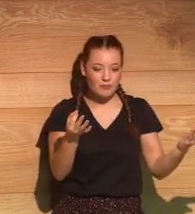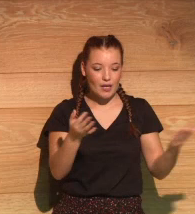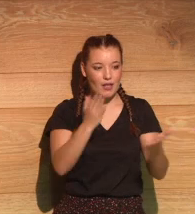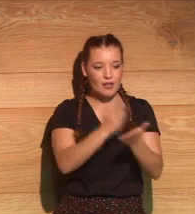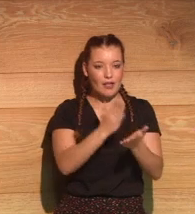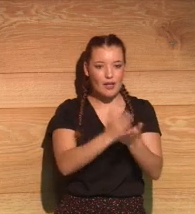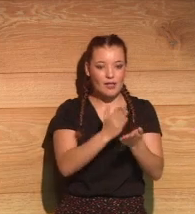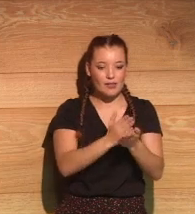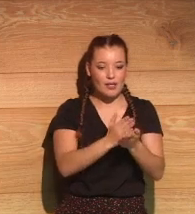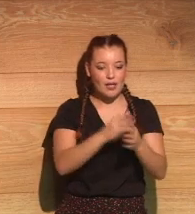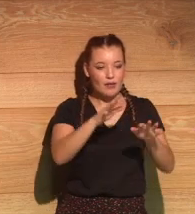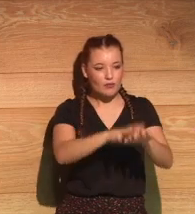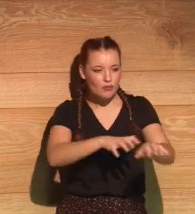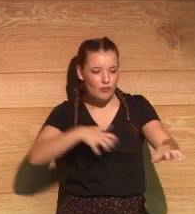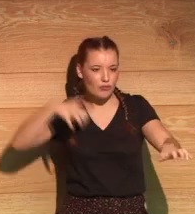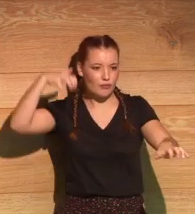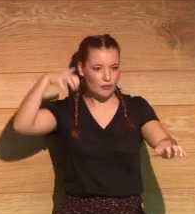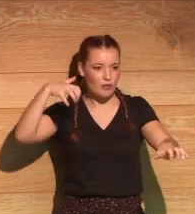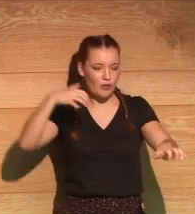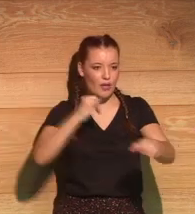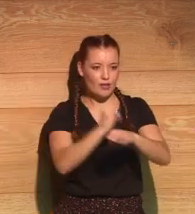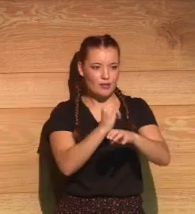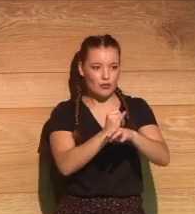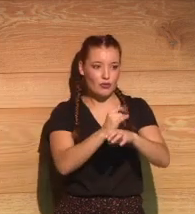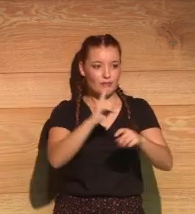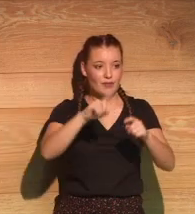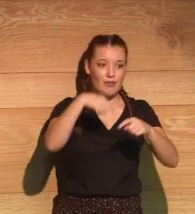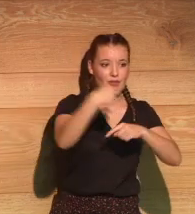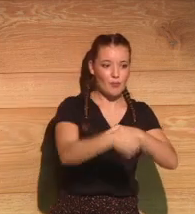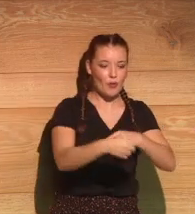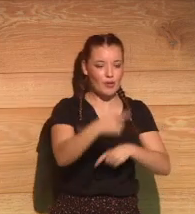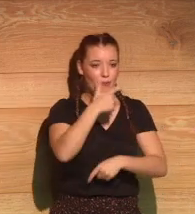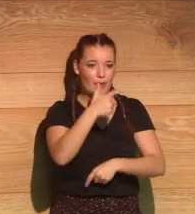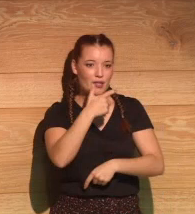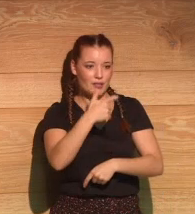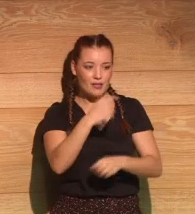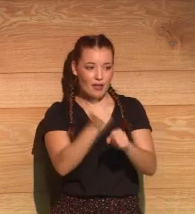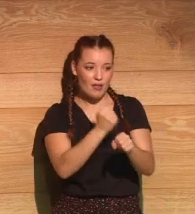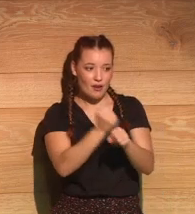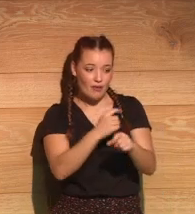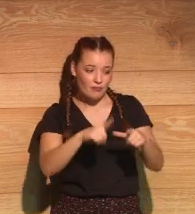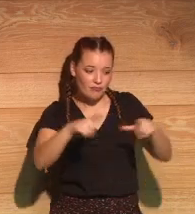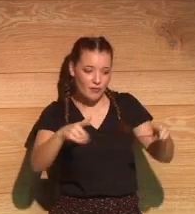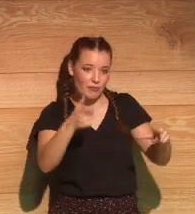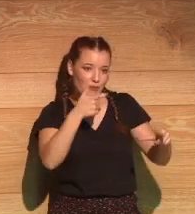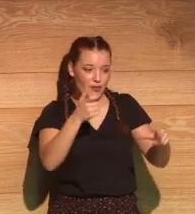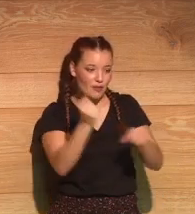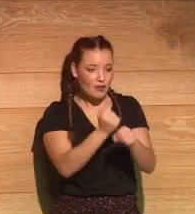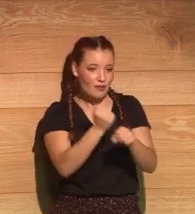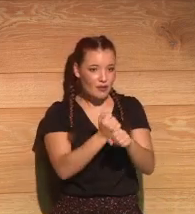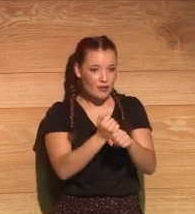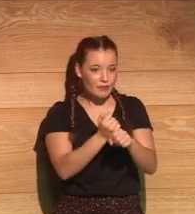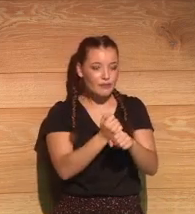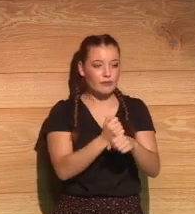institutos para que después acabéis trabajando en Telepizza? Es que esa es la sociedad que hemos construido y perfecto trabajar